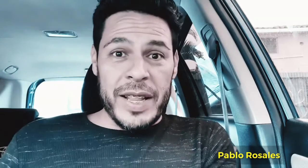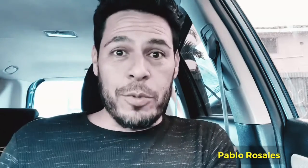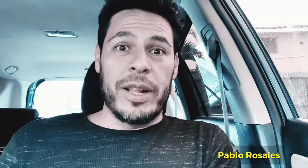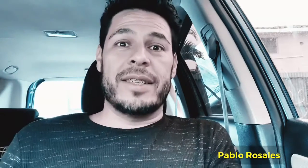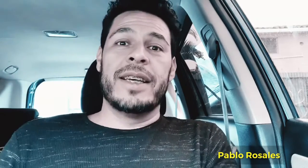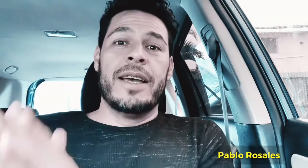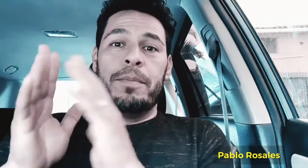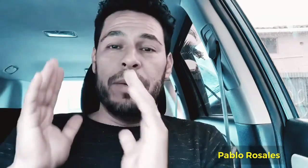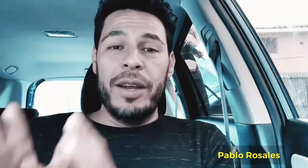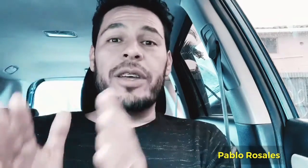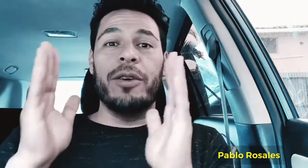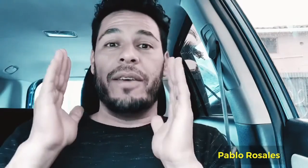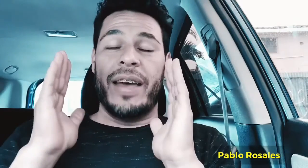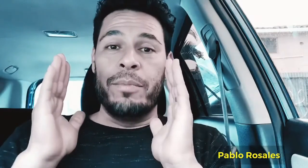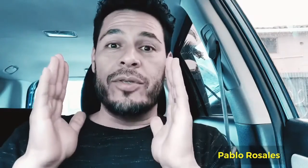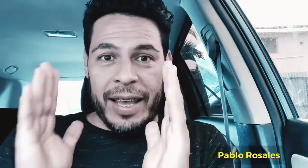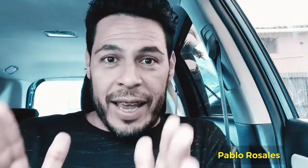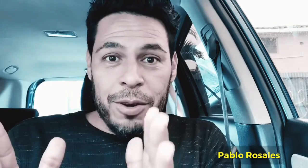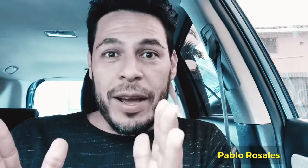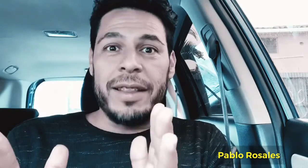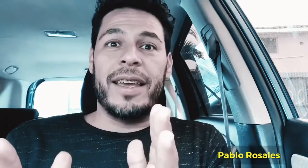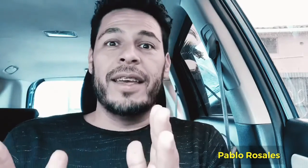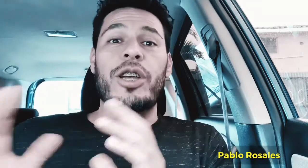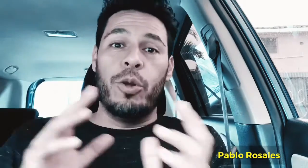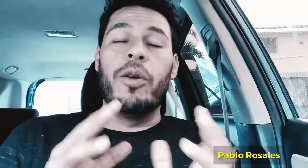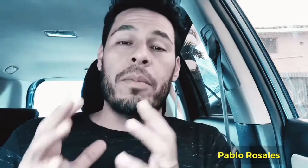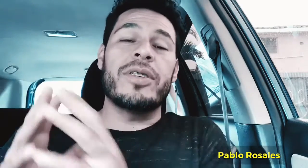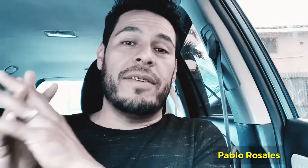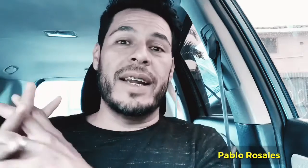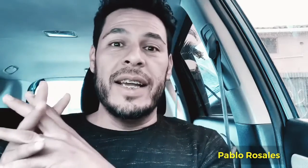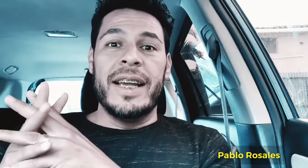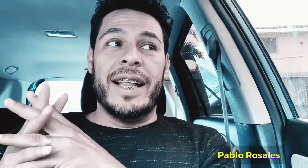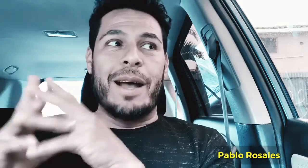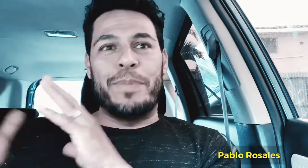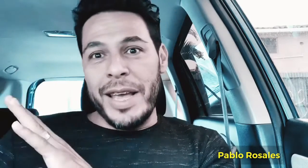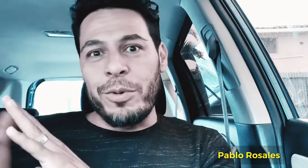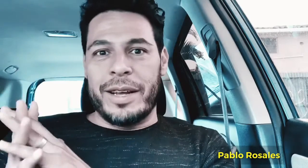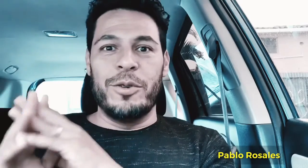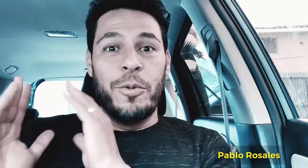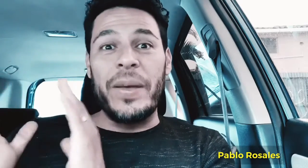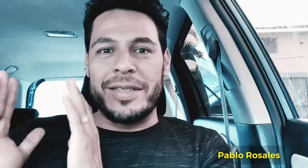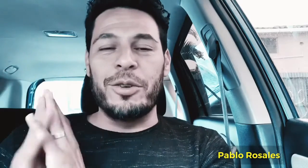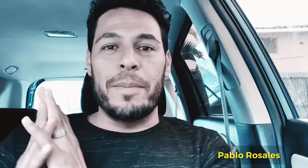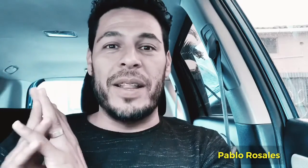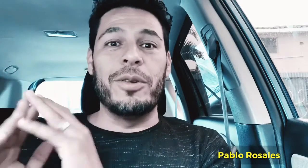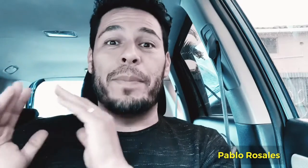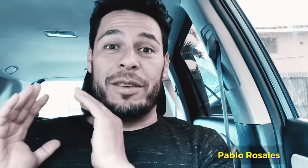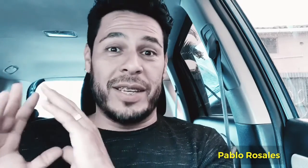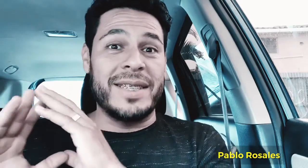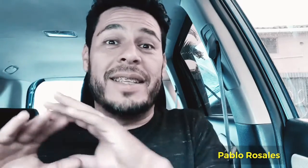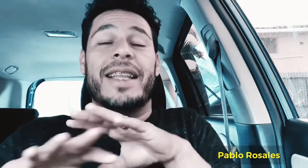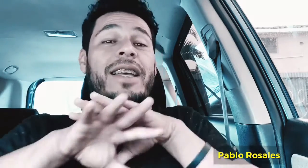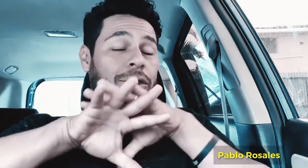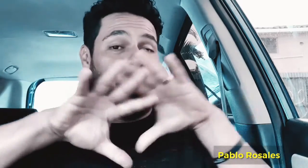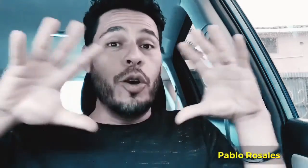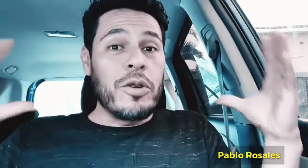dos películas. Primero quiero que veamos el juguete y luego vamos a ver la película o un pedacito de la película para que